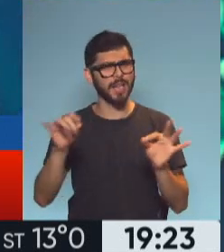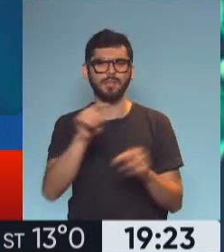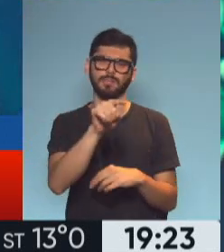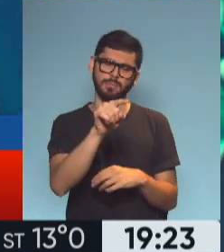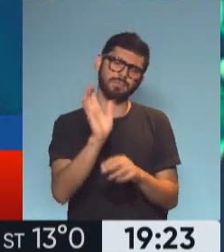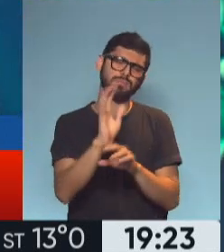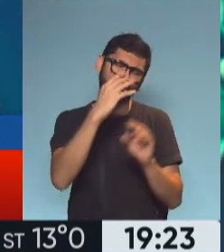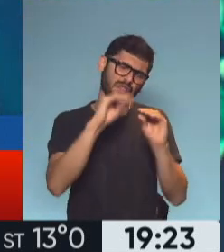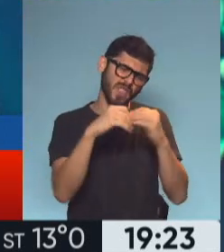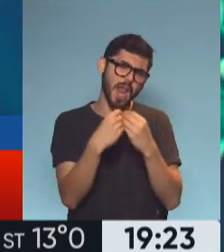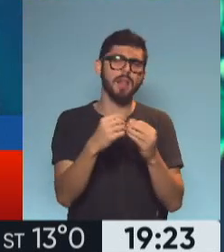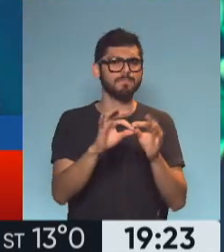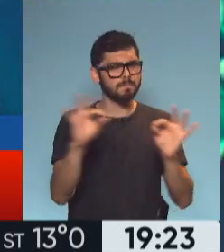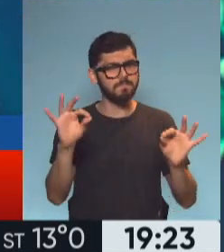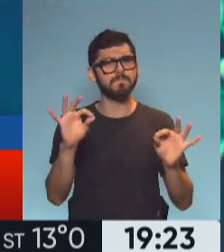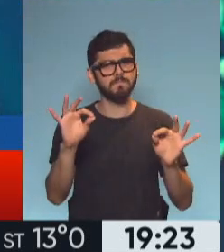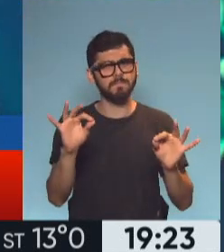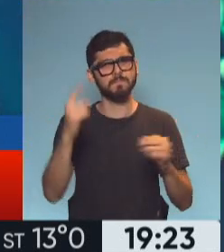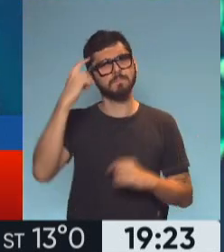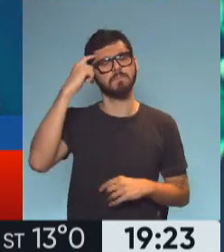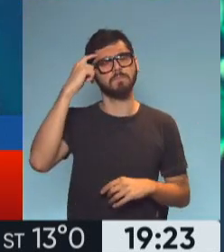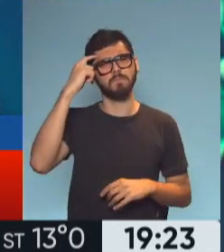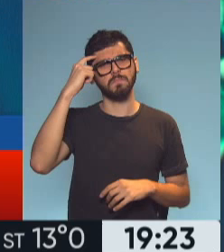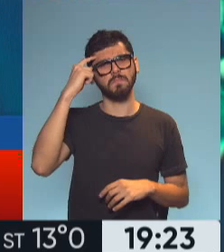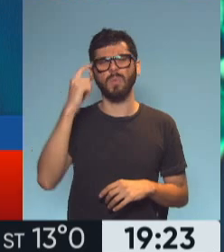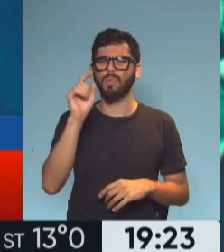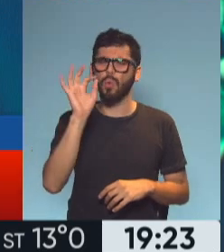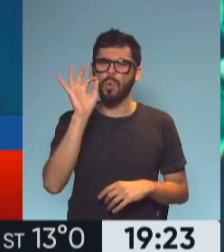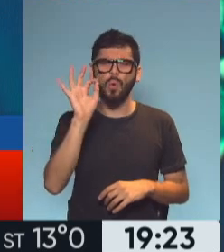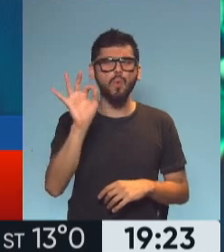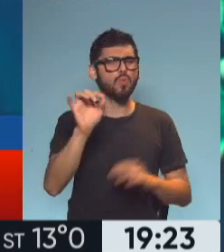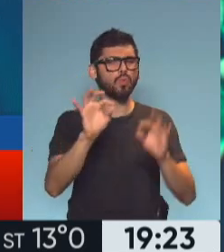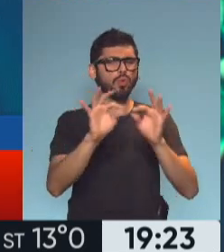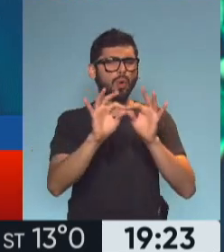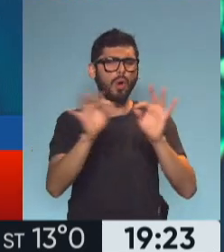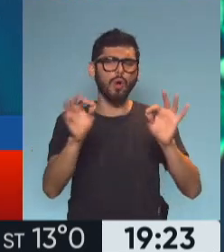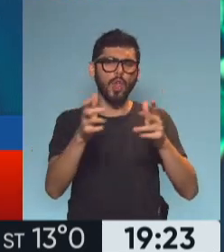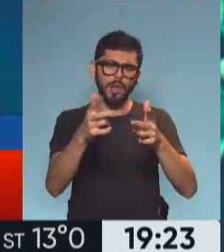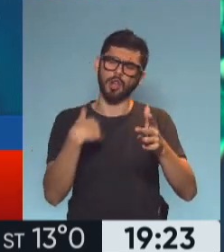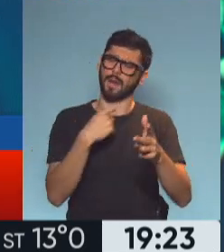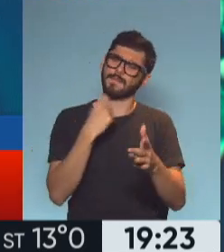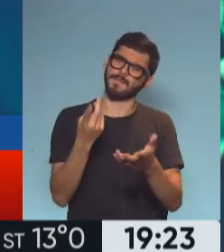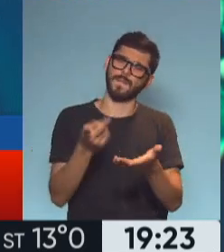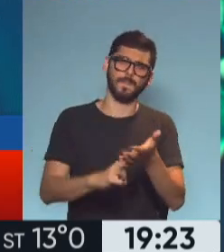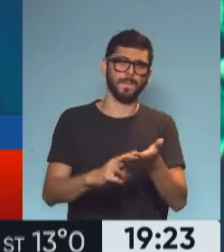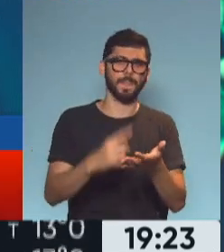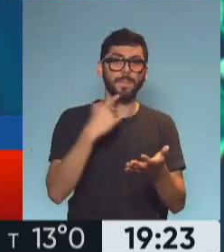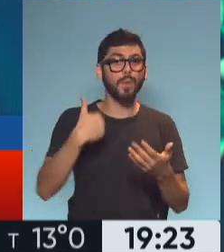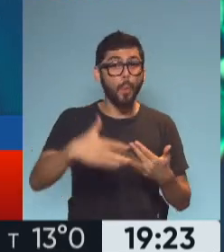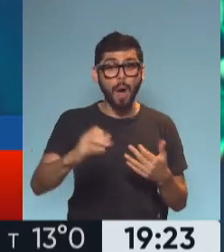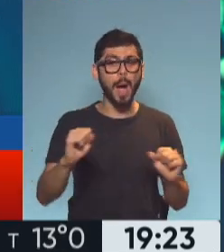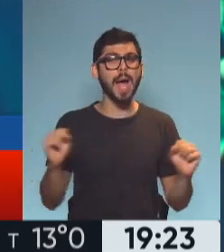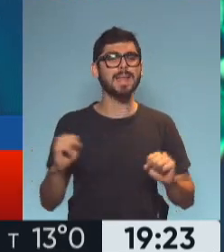ya para cerrar me detuve por un minuto en algo puntual que usted dijo que tiene que ver lo remarcamos estamos cerca del invierno